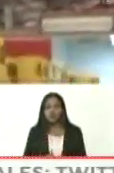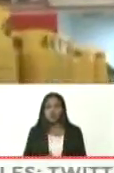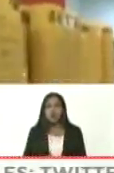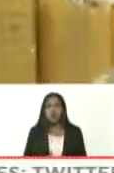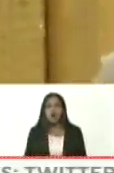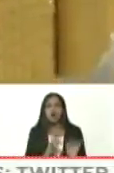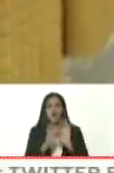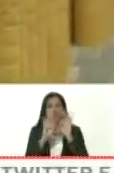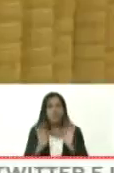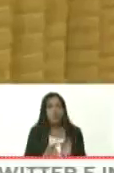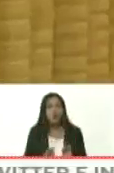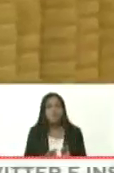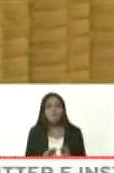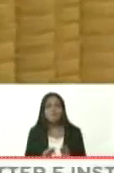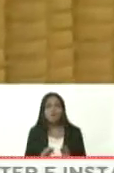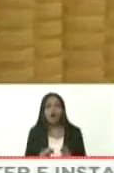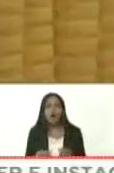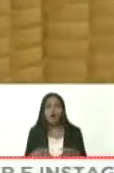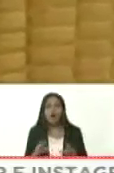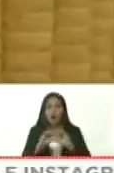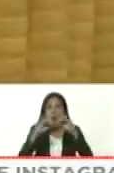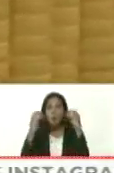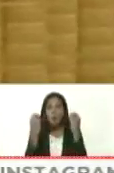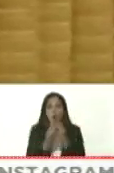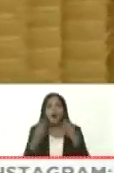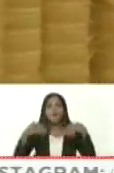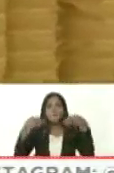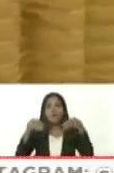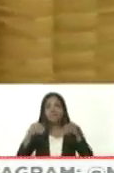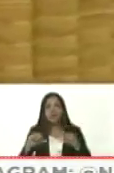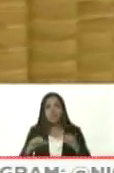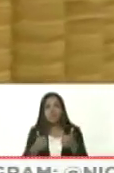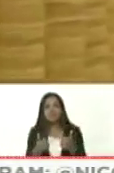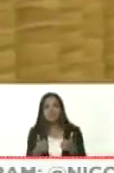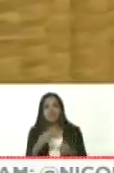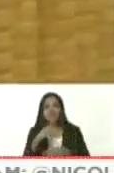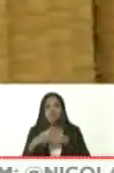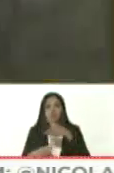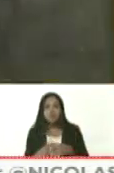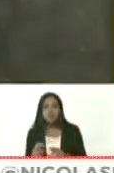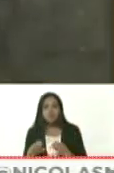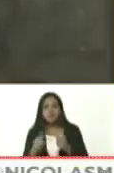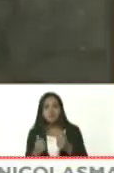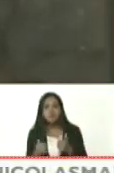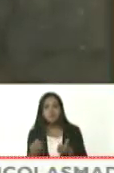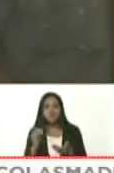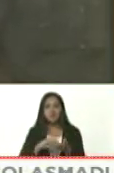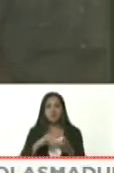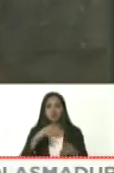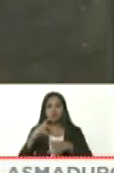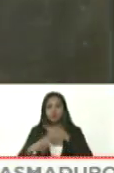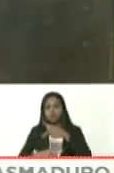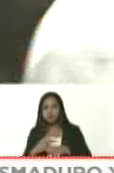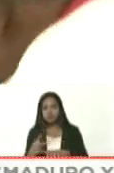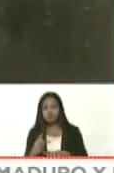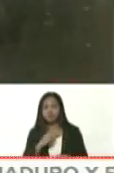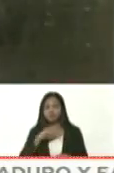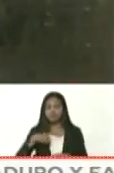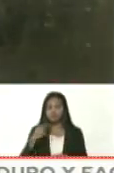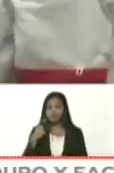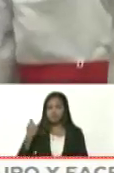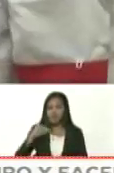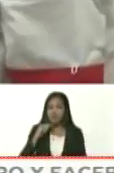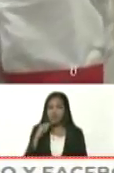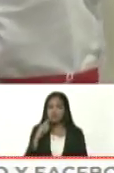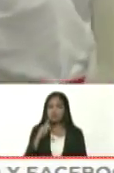nuestra Corporación del Plástico, inicie un proceso del nuevo comienzo productivo. Aquí tenemos la